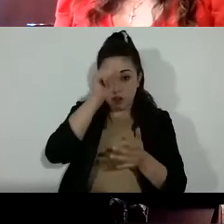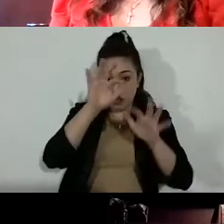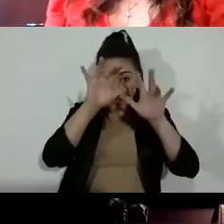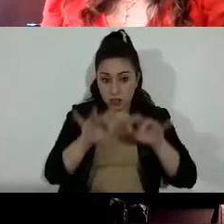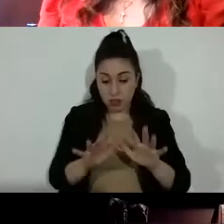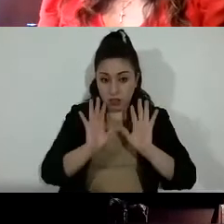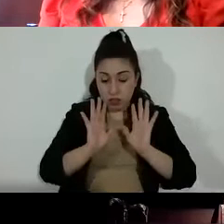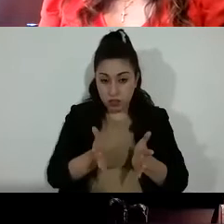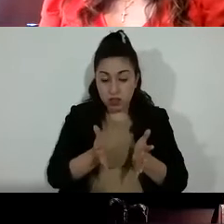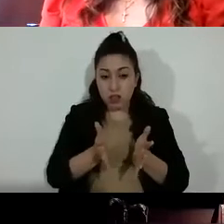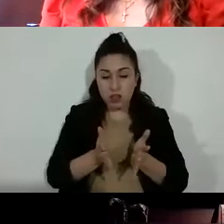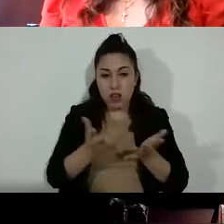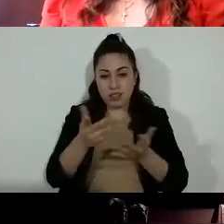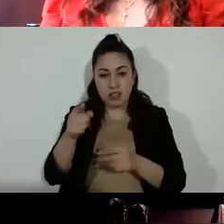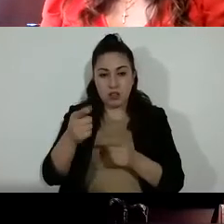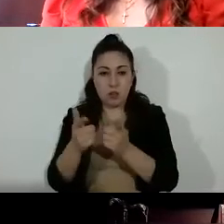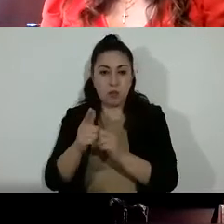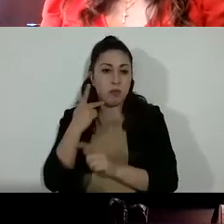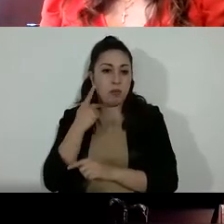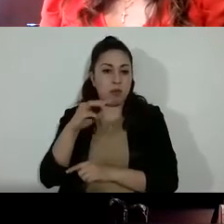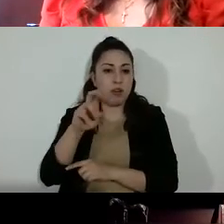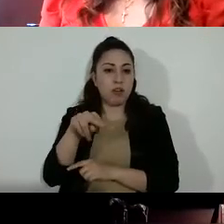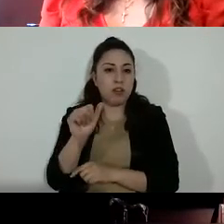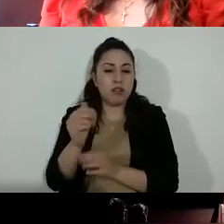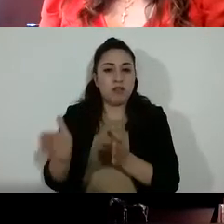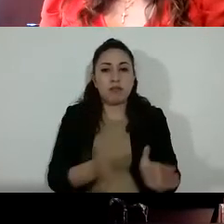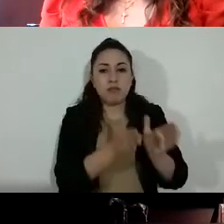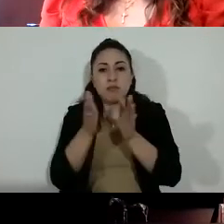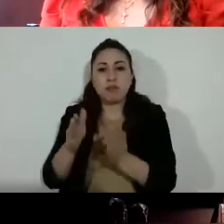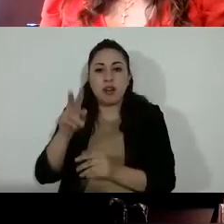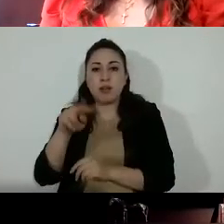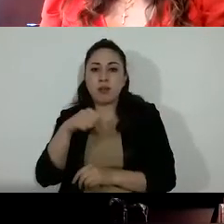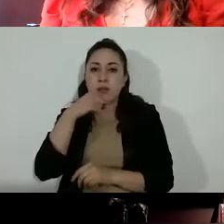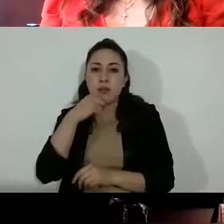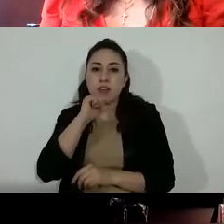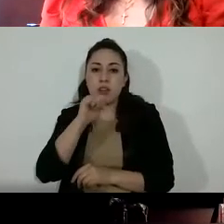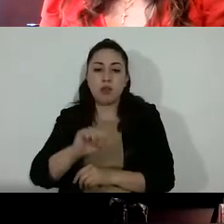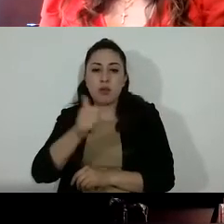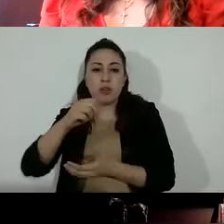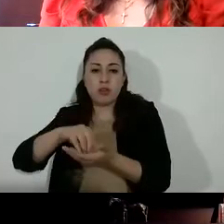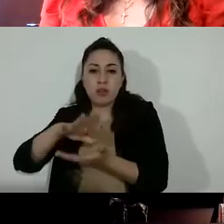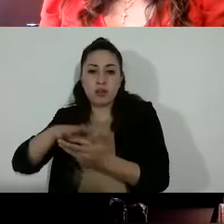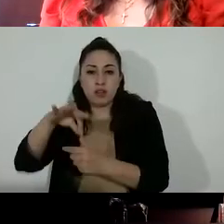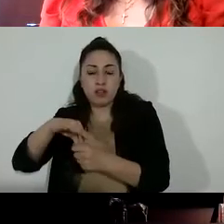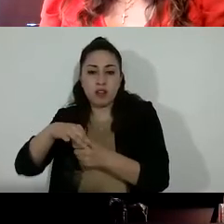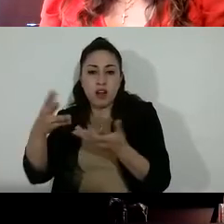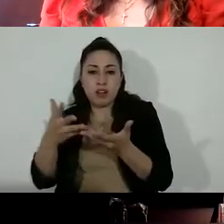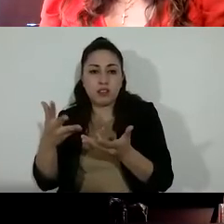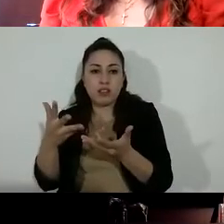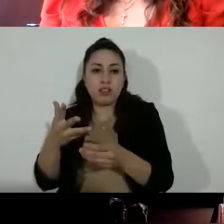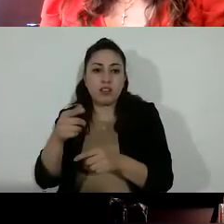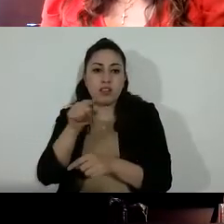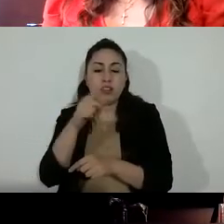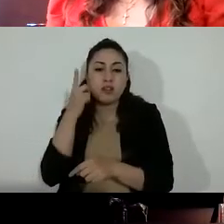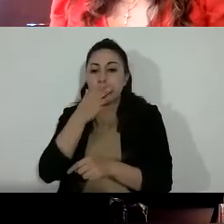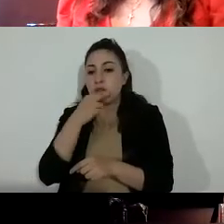envió el grupo parlamentario de Morena, no tendríamos cabida para ninguna de las votaciones que en lo individual está